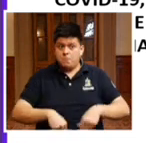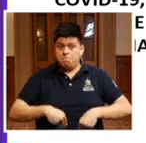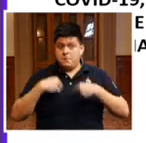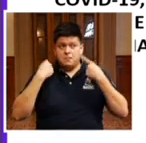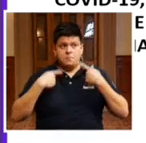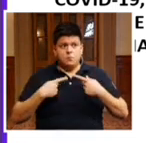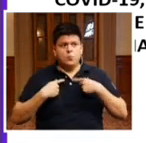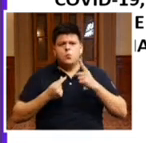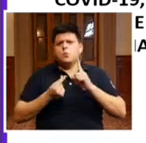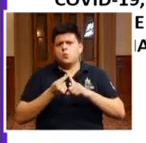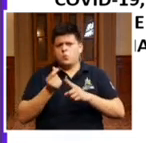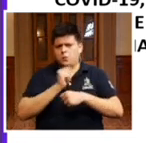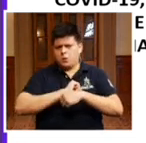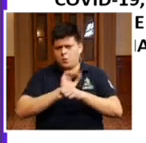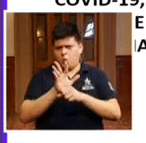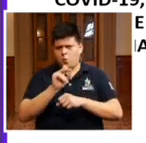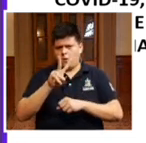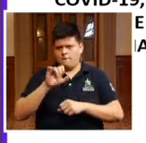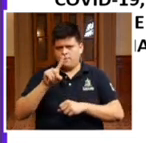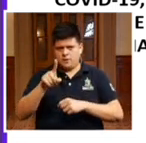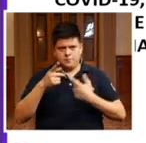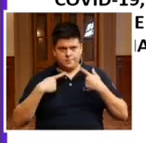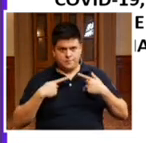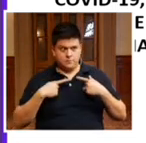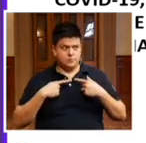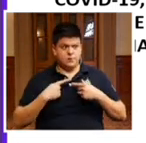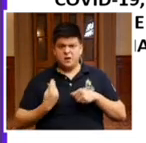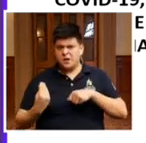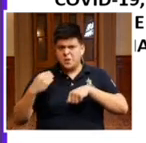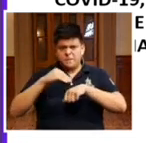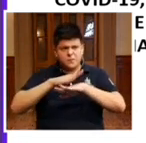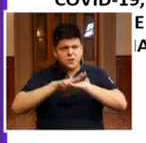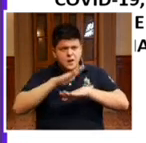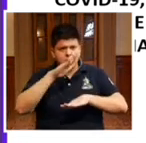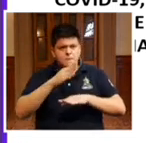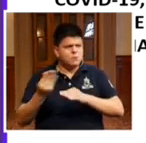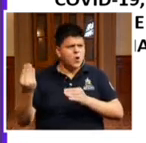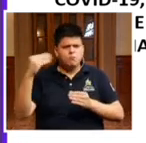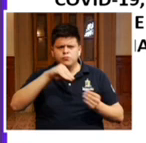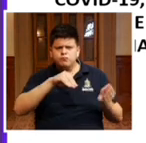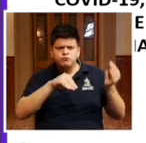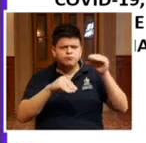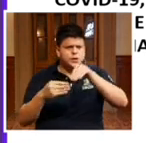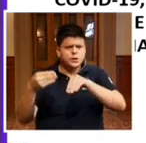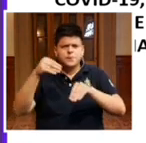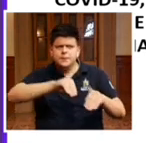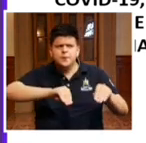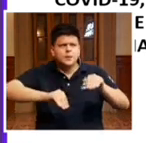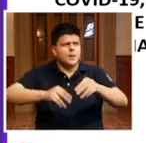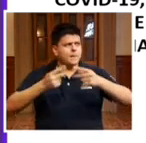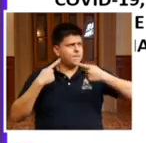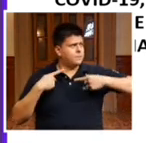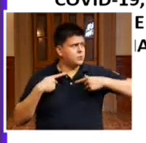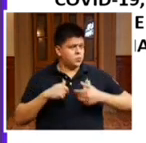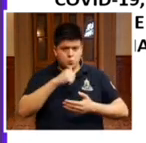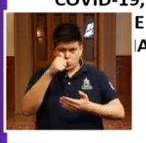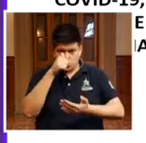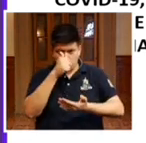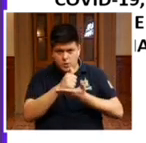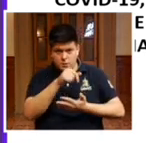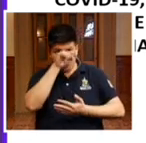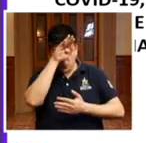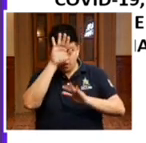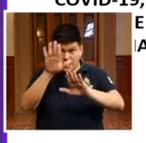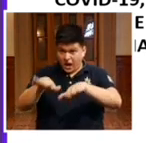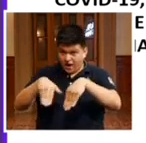de las personas con COVID-19, pues se siguen sumando casos en los municipios del área metropolitana y de fuera del